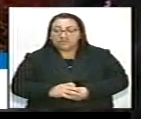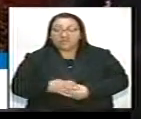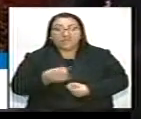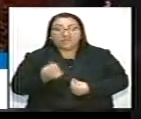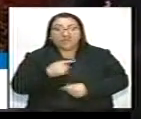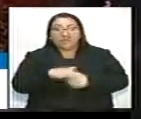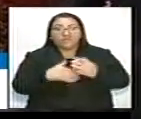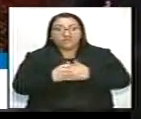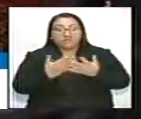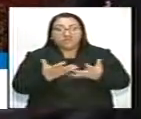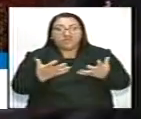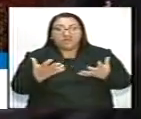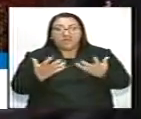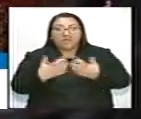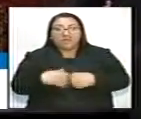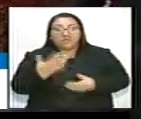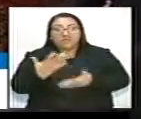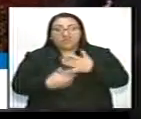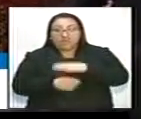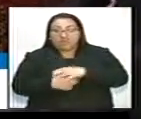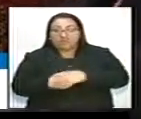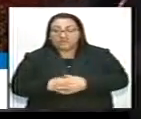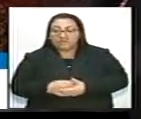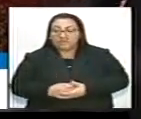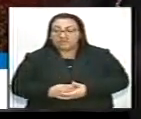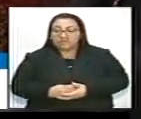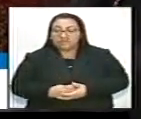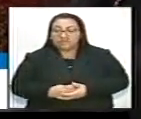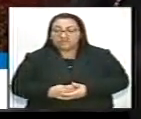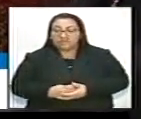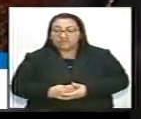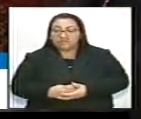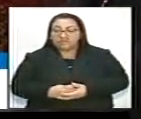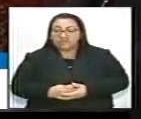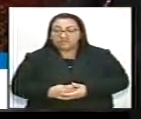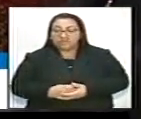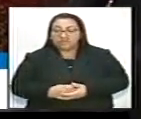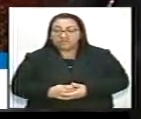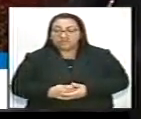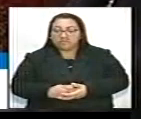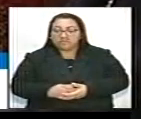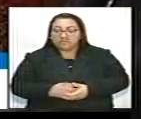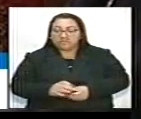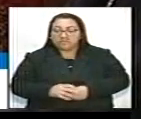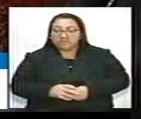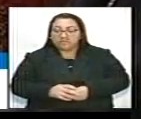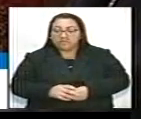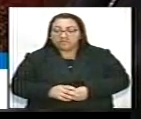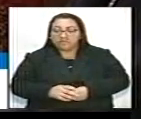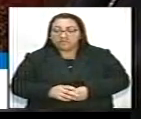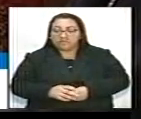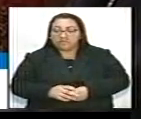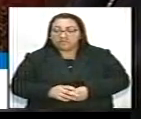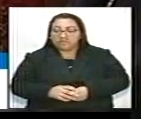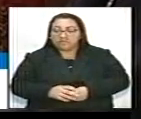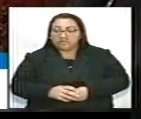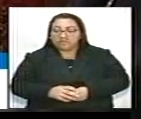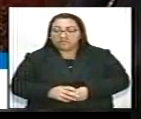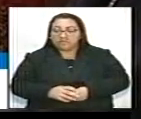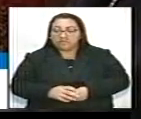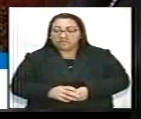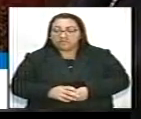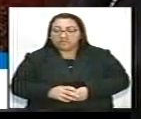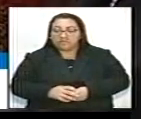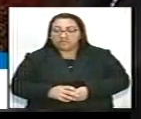empresas corruptas, por lo tanto, siendo necesario que los fiscales, ya que no quieren